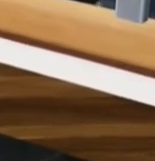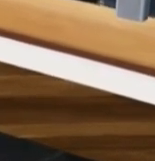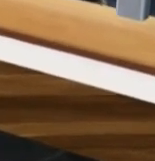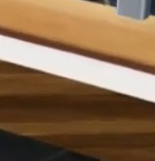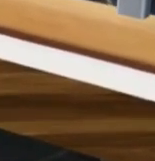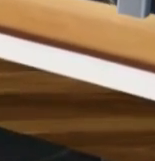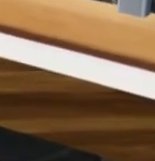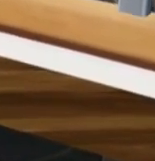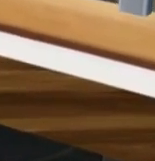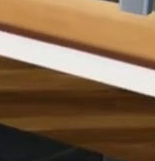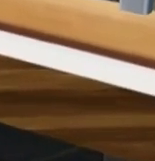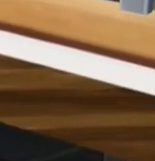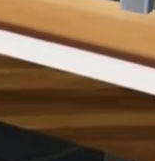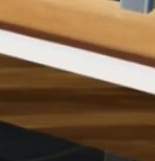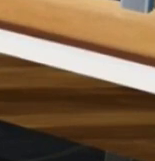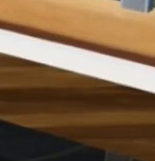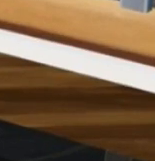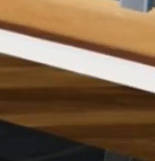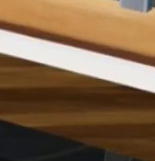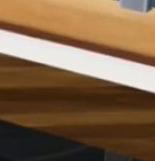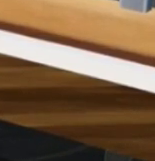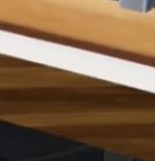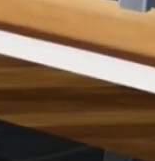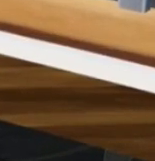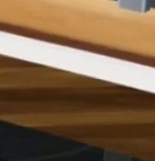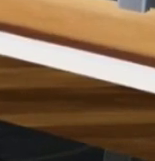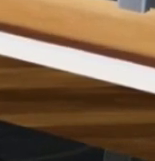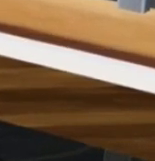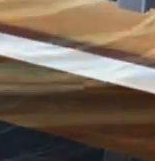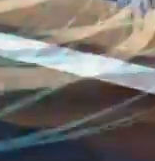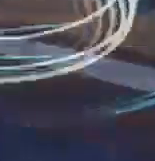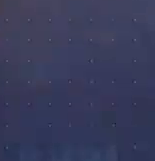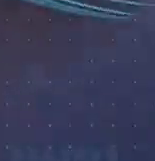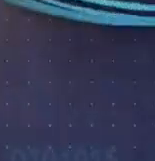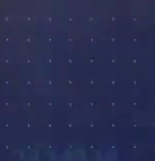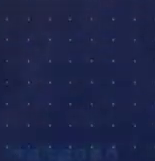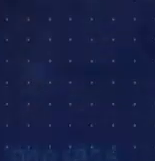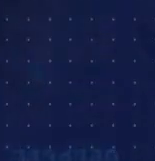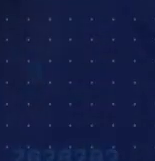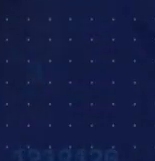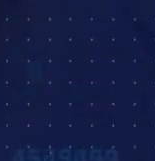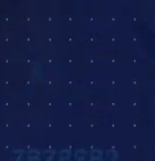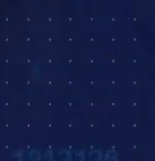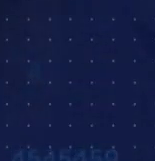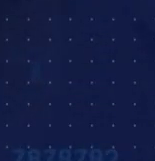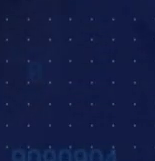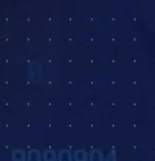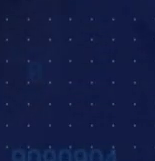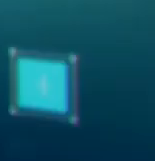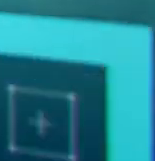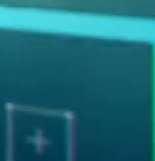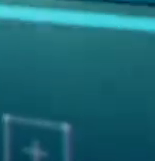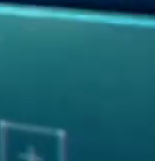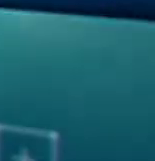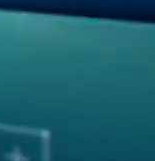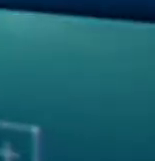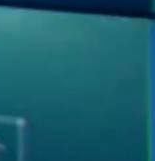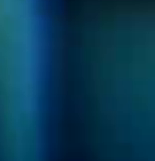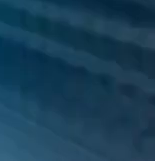Bueno, pues de eso hablaremos hoy en la Mesa de Debate 22. Los esperamos. Hoy, 21 horas.